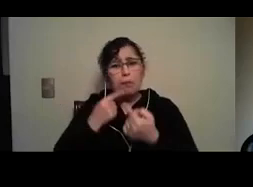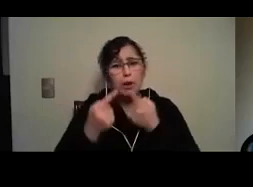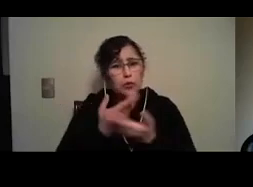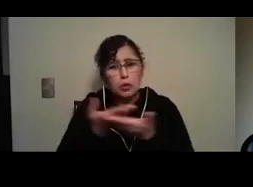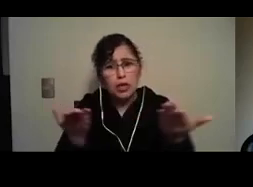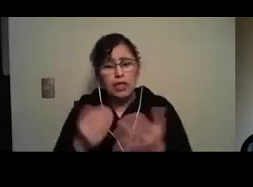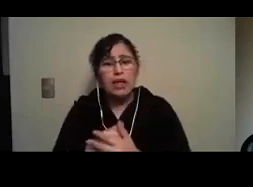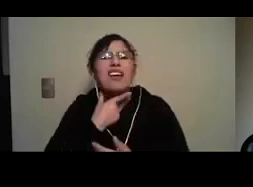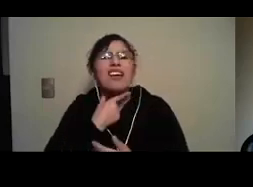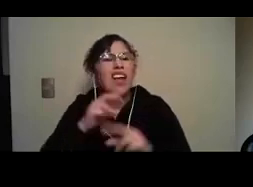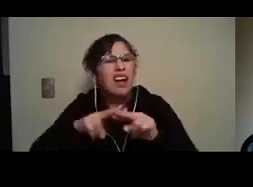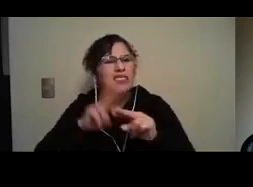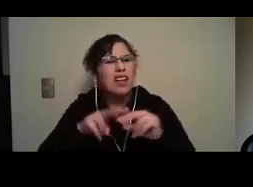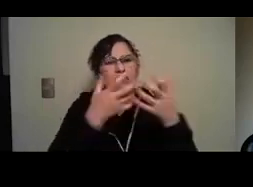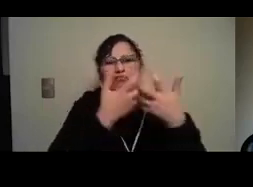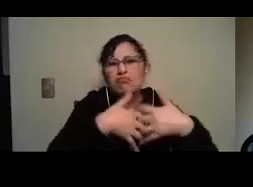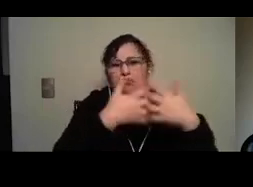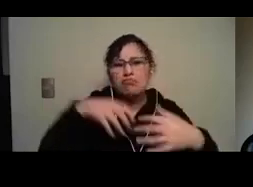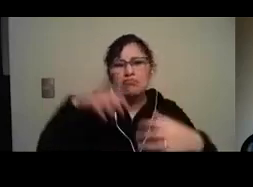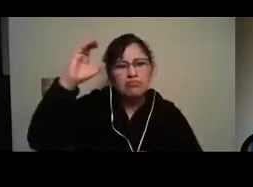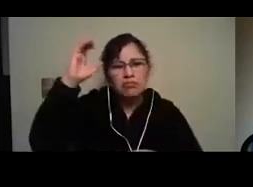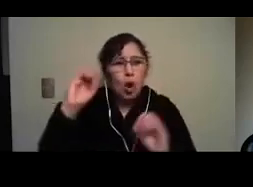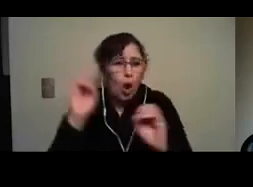funciones cognitivas o de neuropsicología.